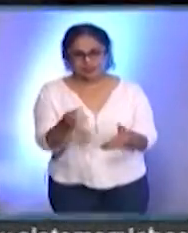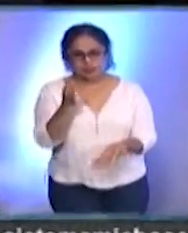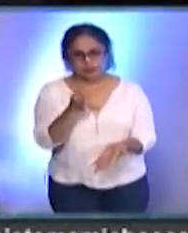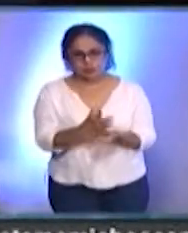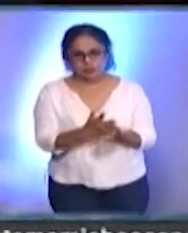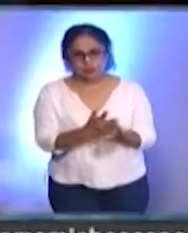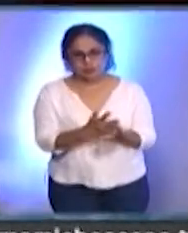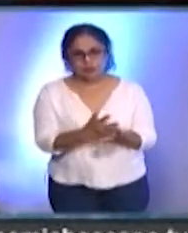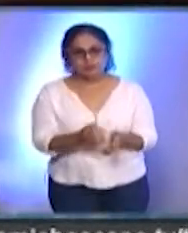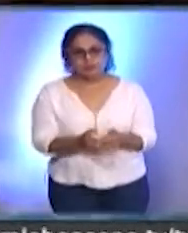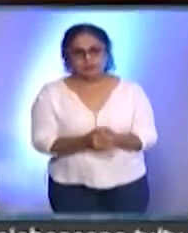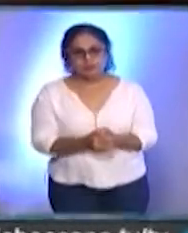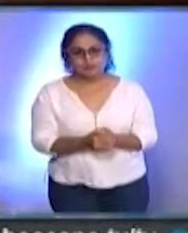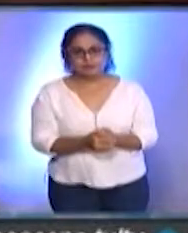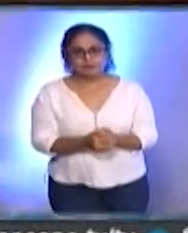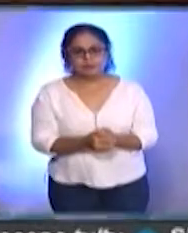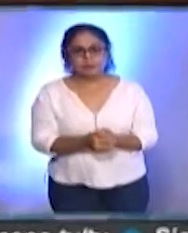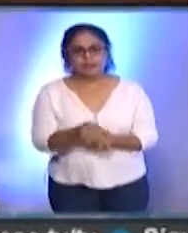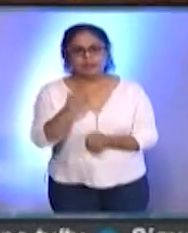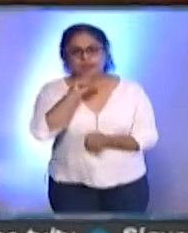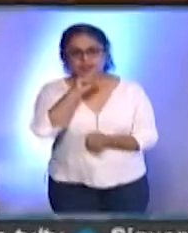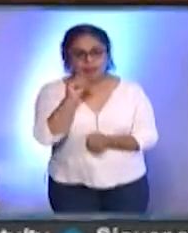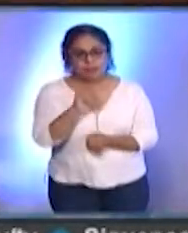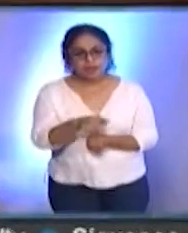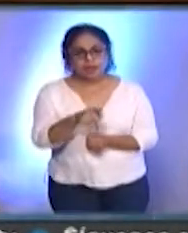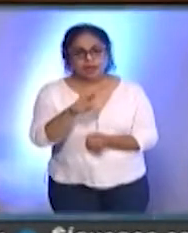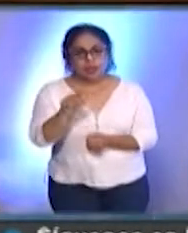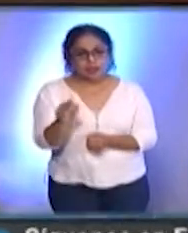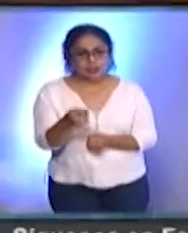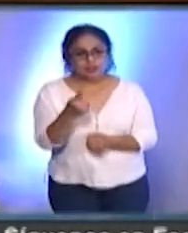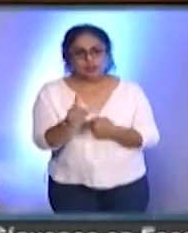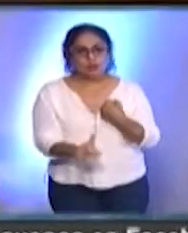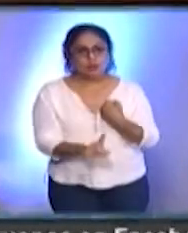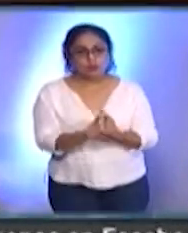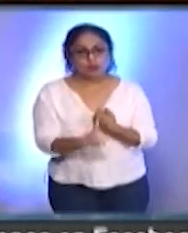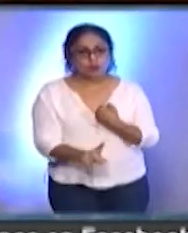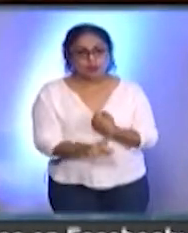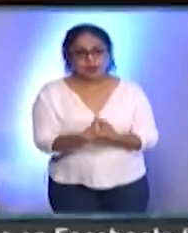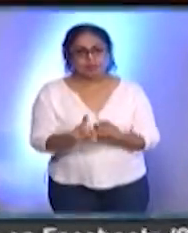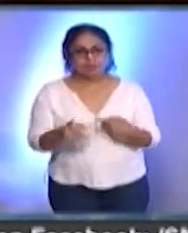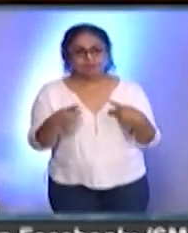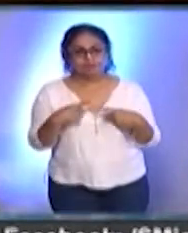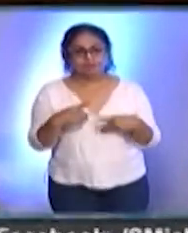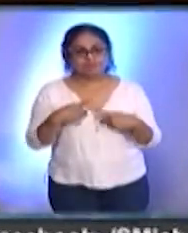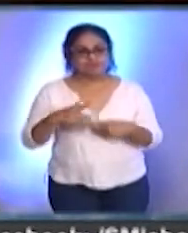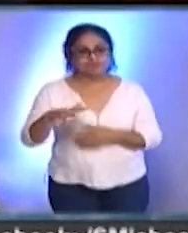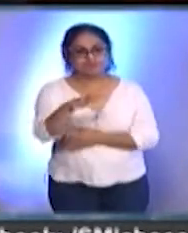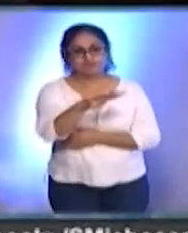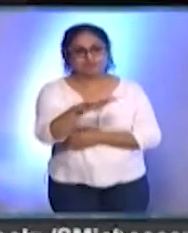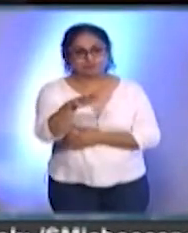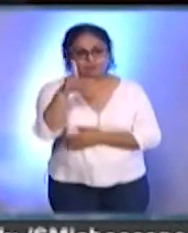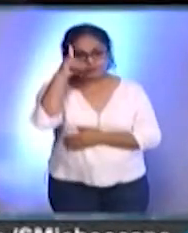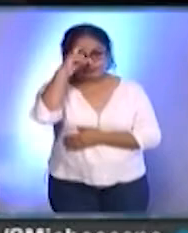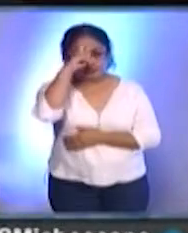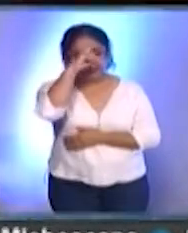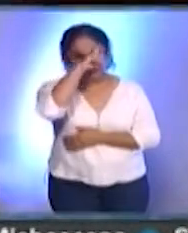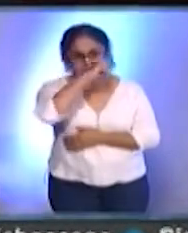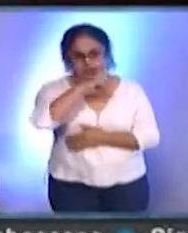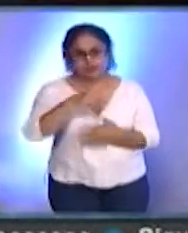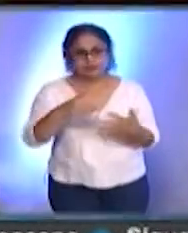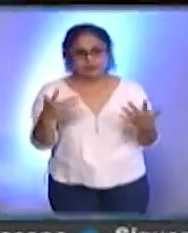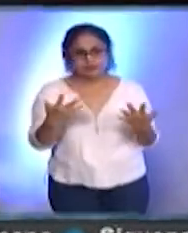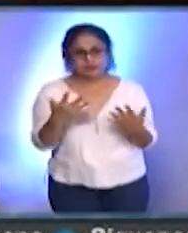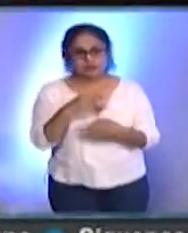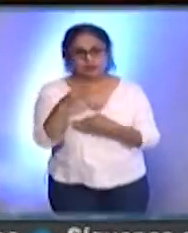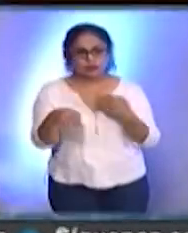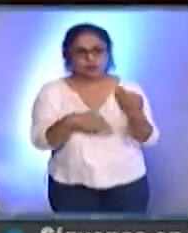obra que se preestimó. También es la gran problemática social y la crisis que están generando en todos